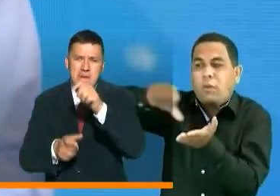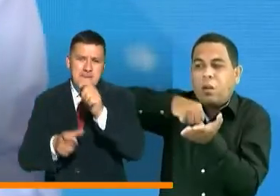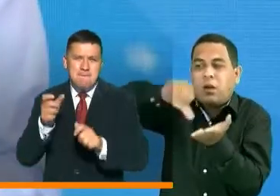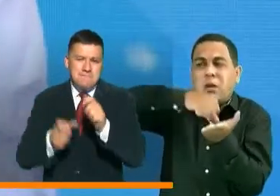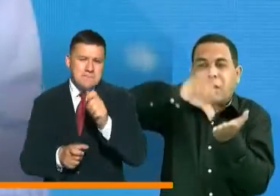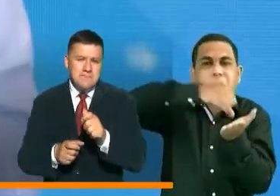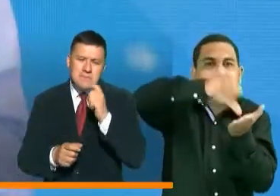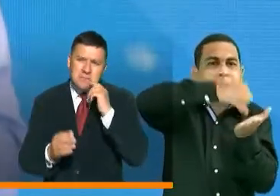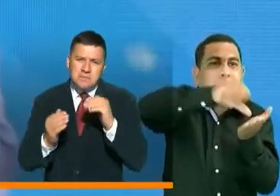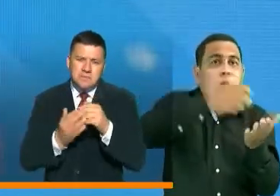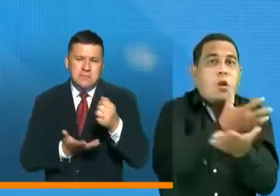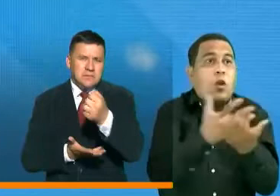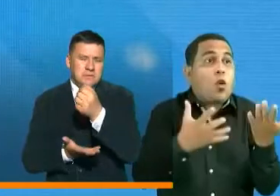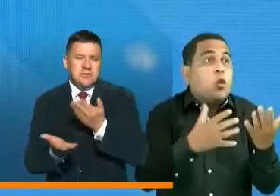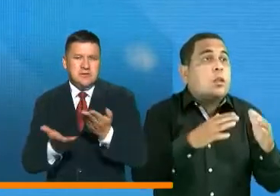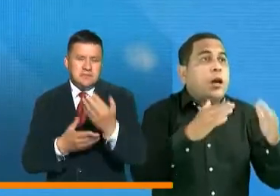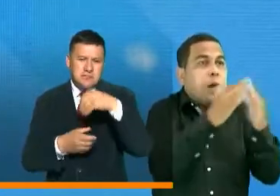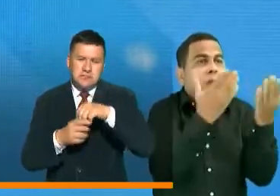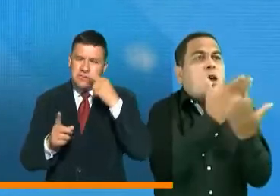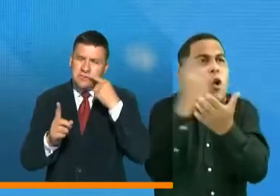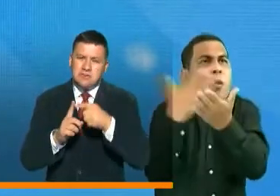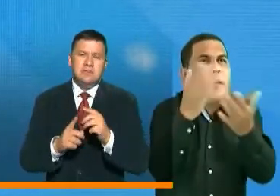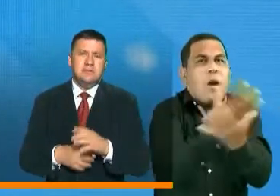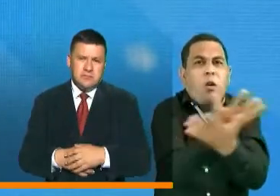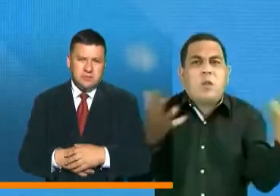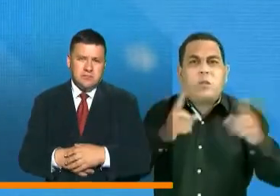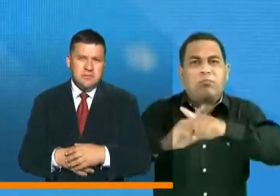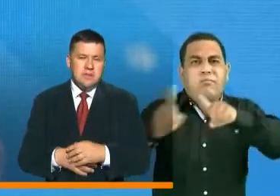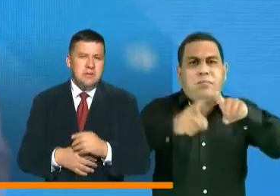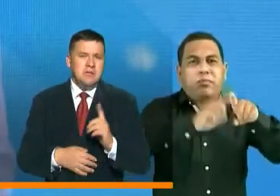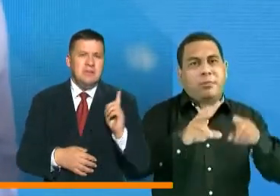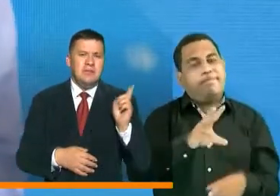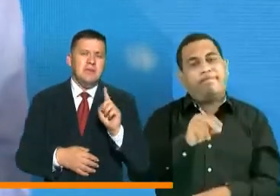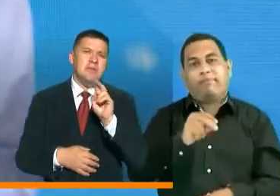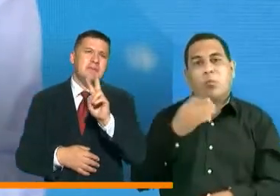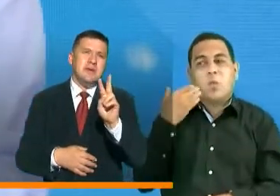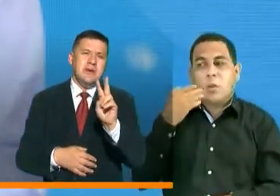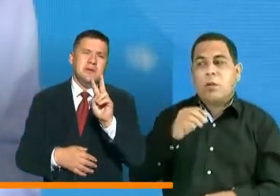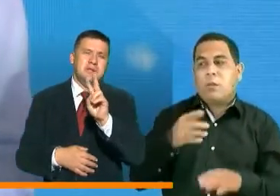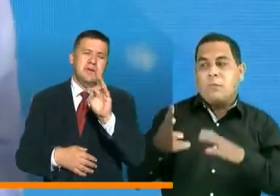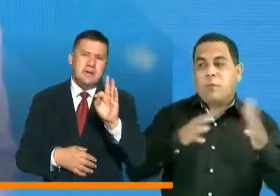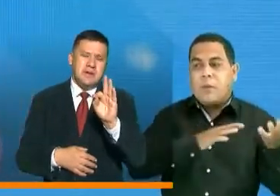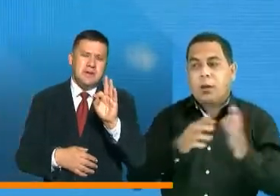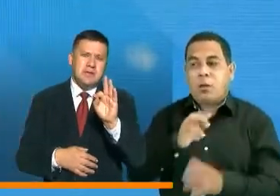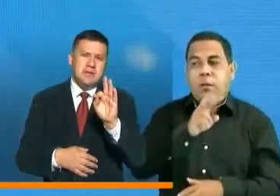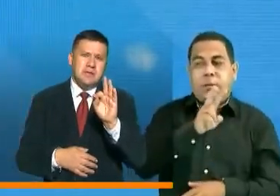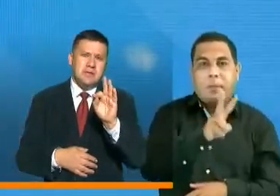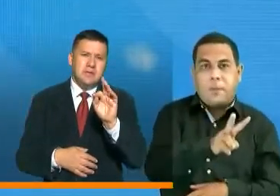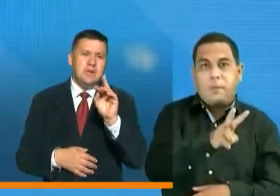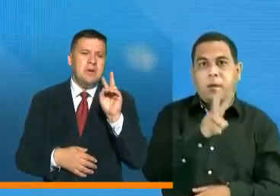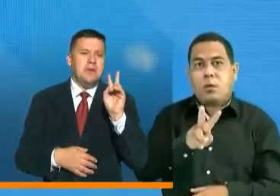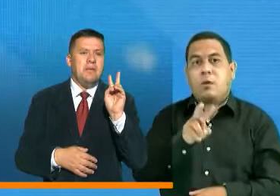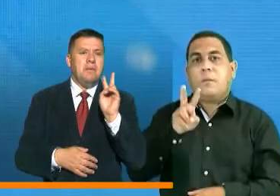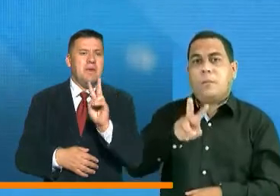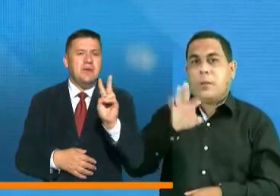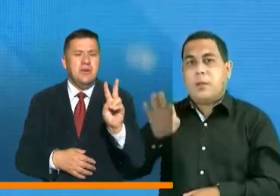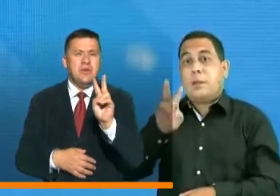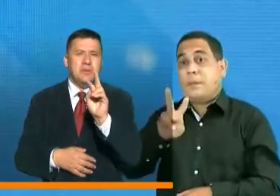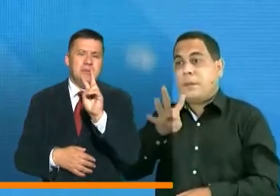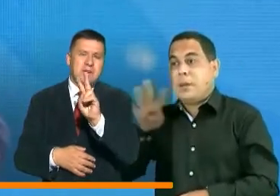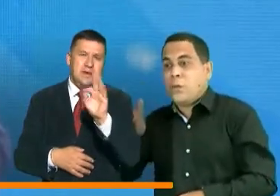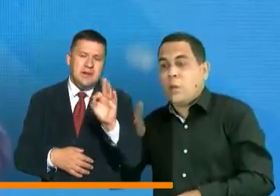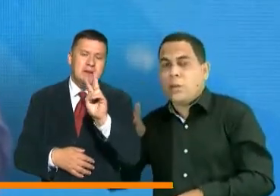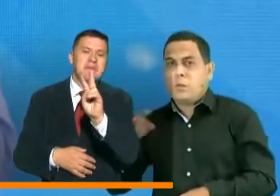personal y de adquisición de bienes y servicios en las vigencias 22, 23 y 24. De manera que